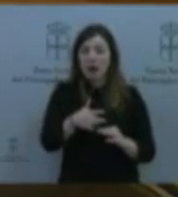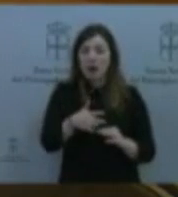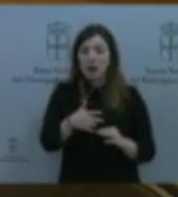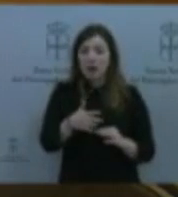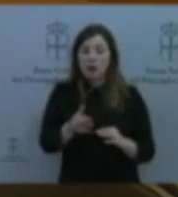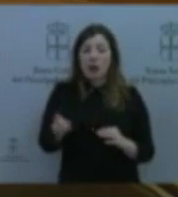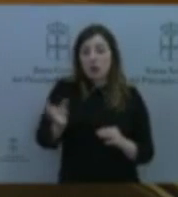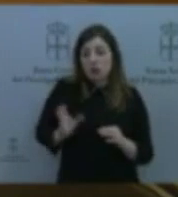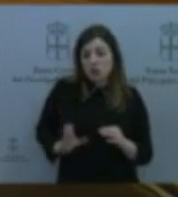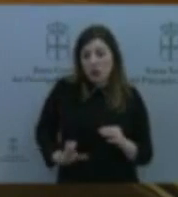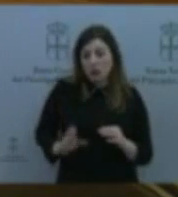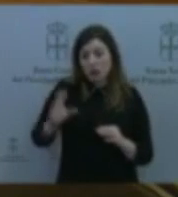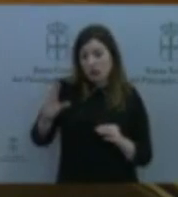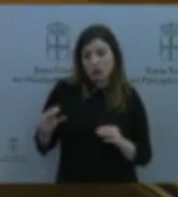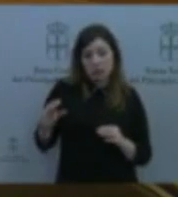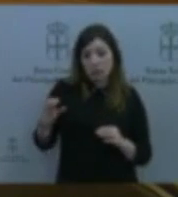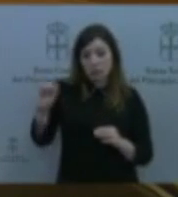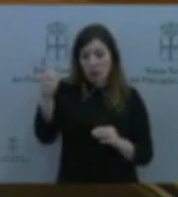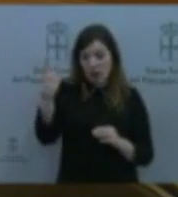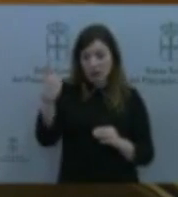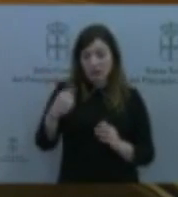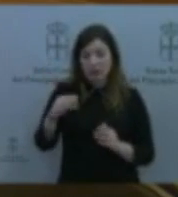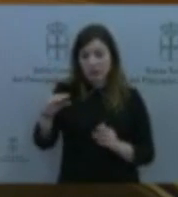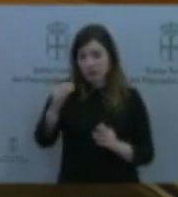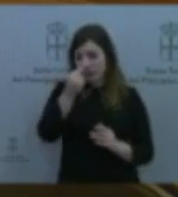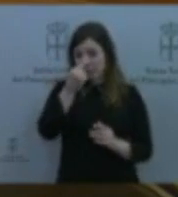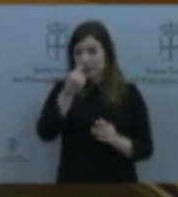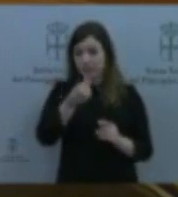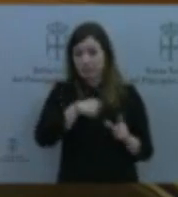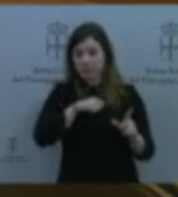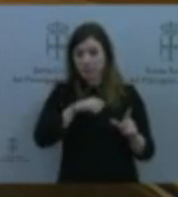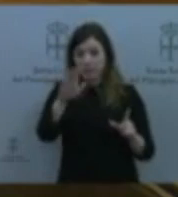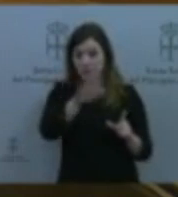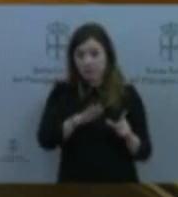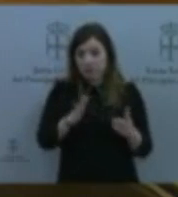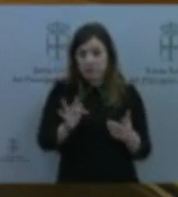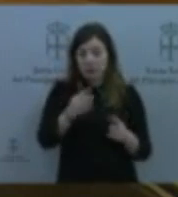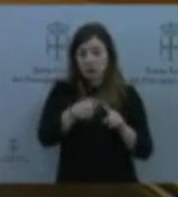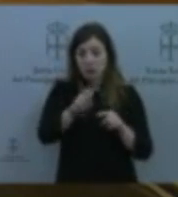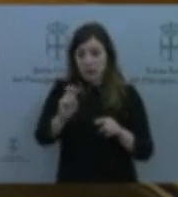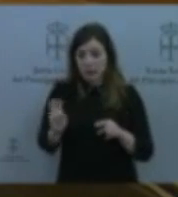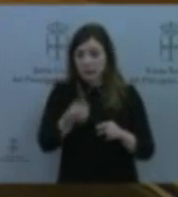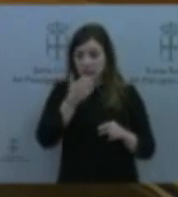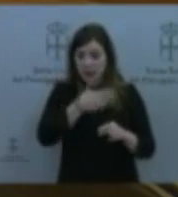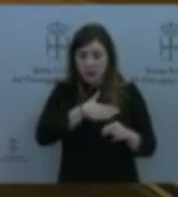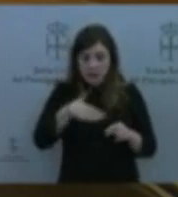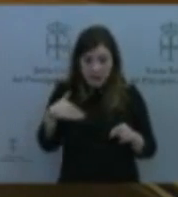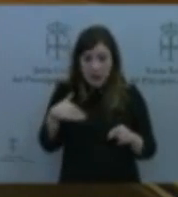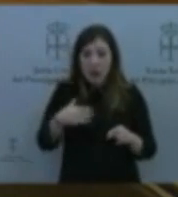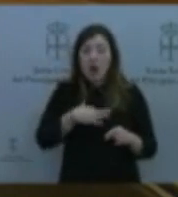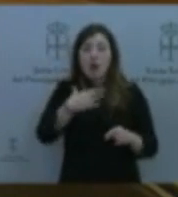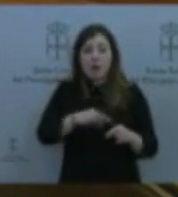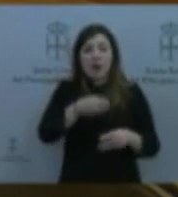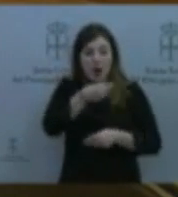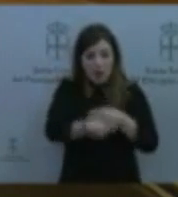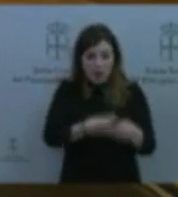más racanes de toda la península. En fin, hay muchas cosas que si quisiera podría ir haciendo, pero hay que querer, porque no